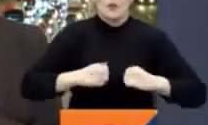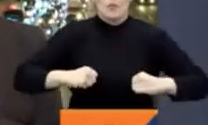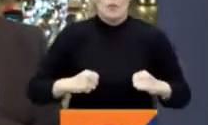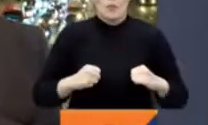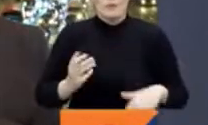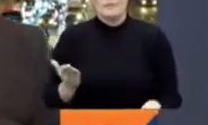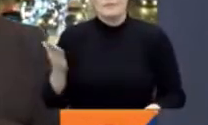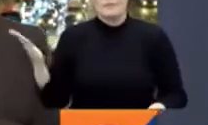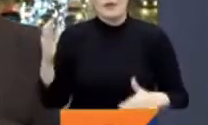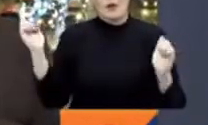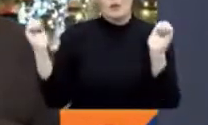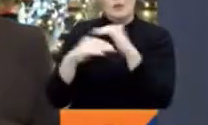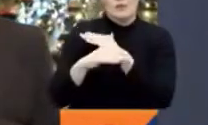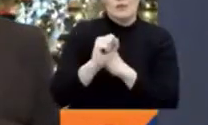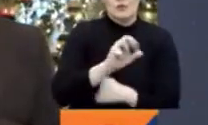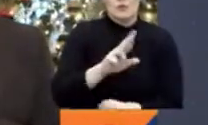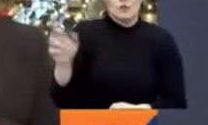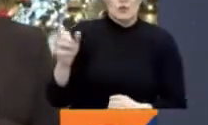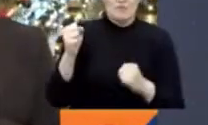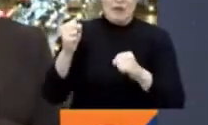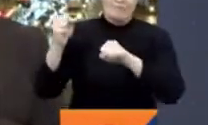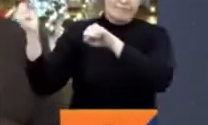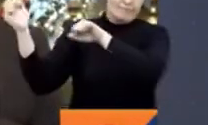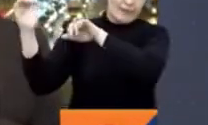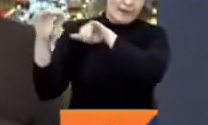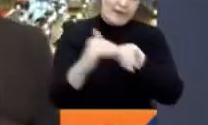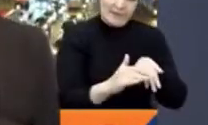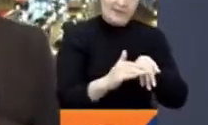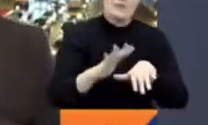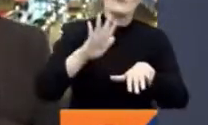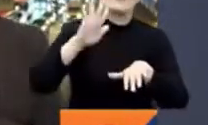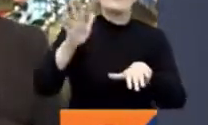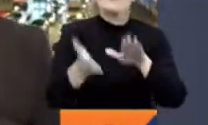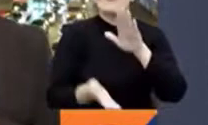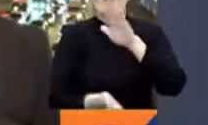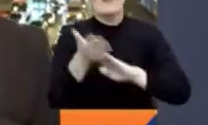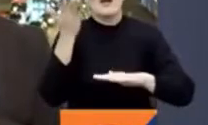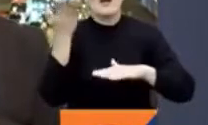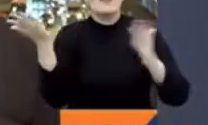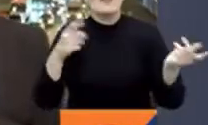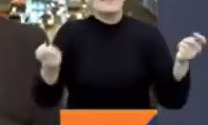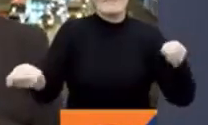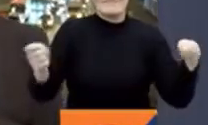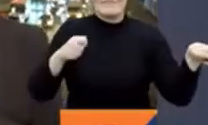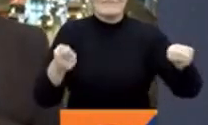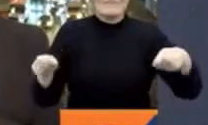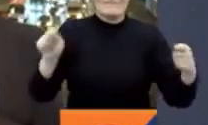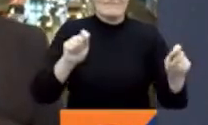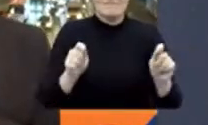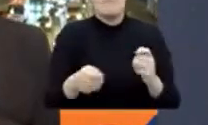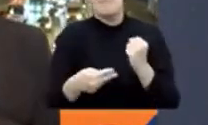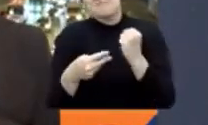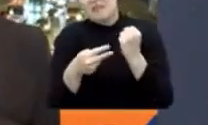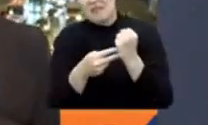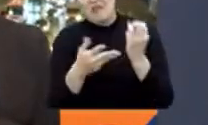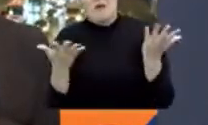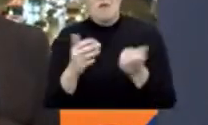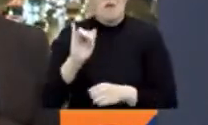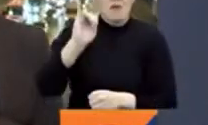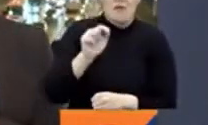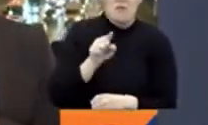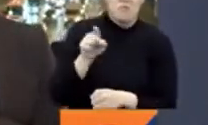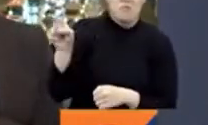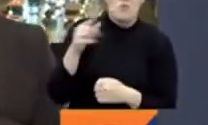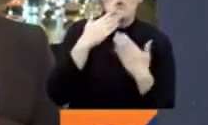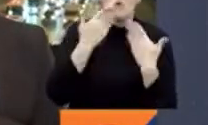la autopista Sur recibe la mayoría de viajeros que vienen de las fiestas de San Pedro. Allá está Katy Sánchez. Katy, buenas noches. ¿Y cuál